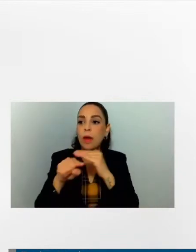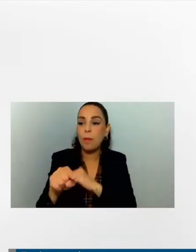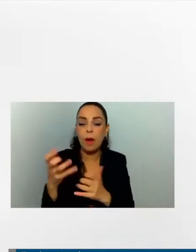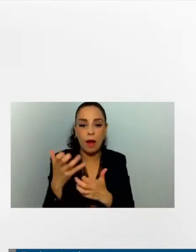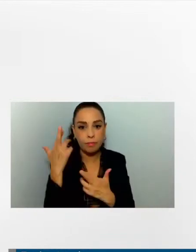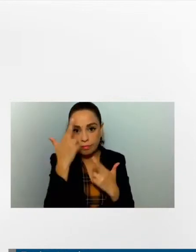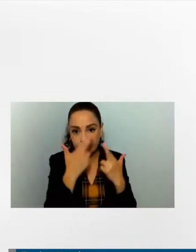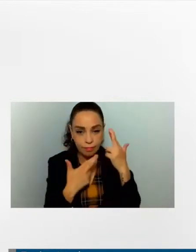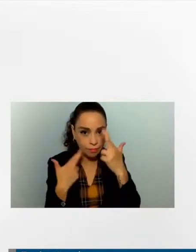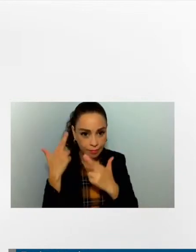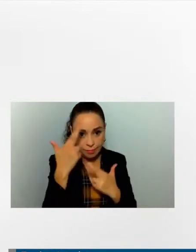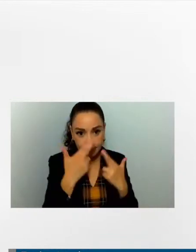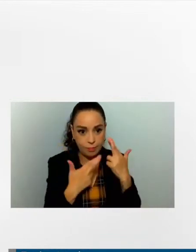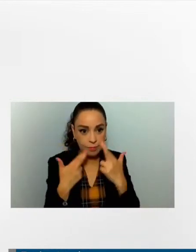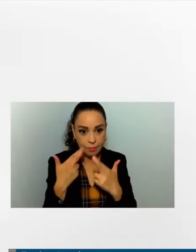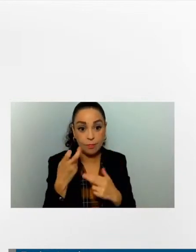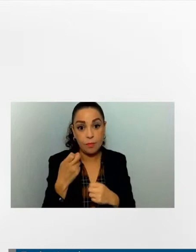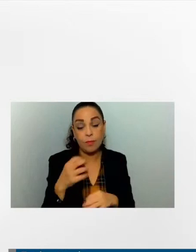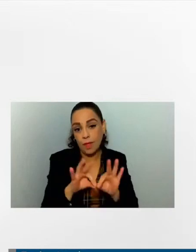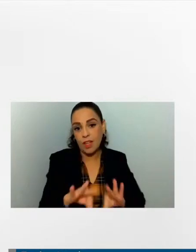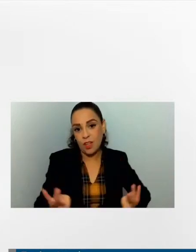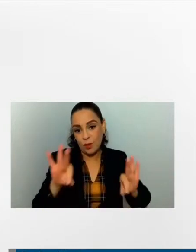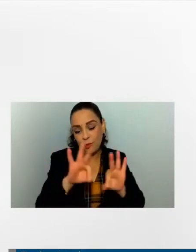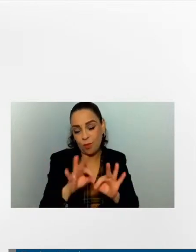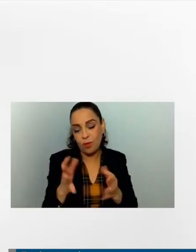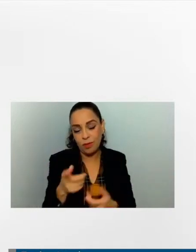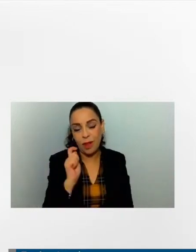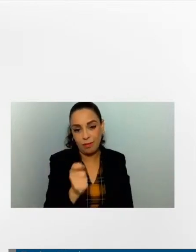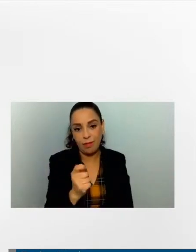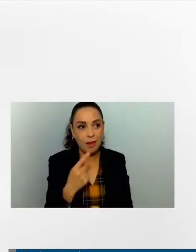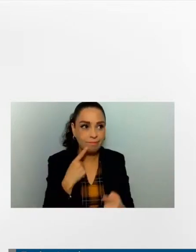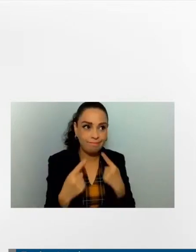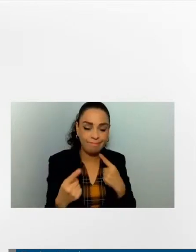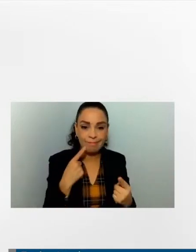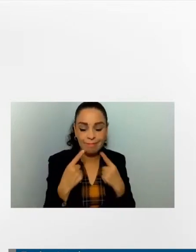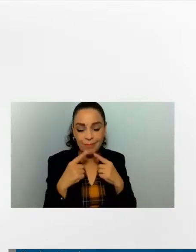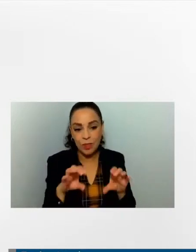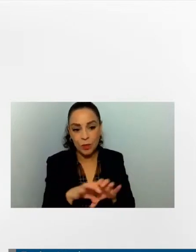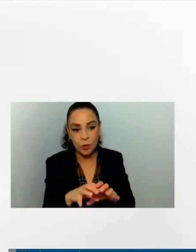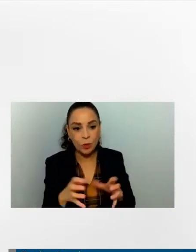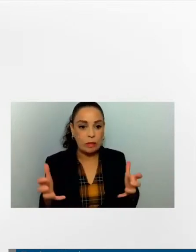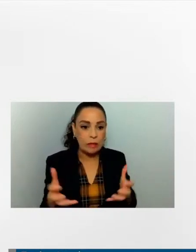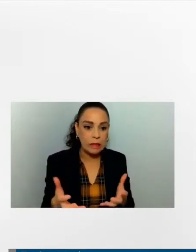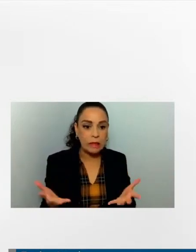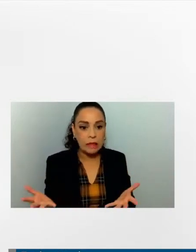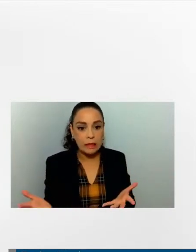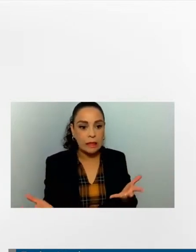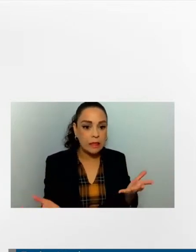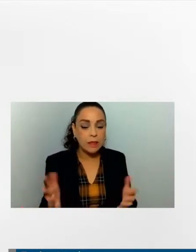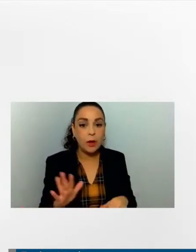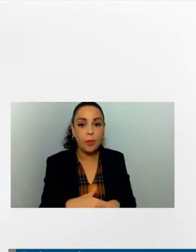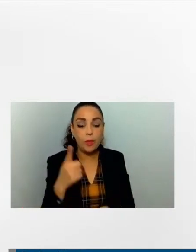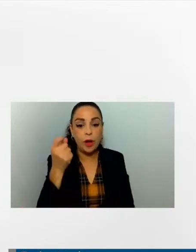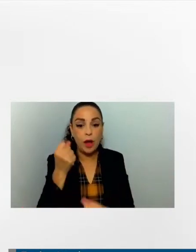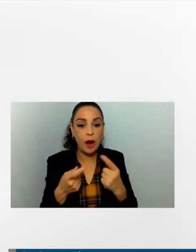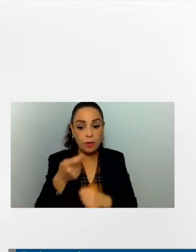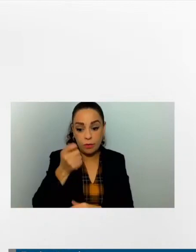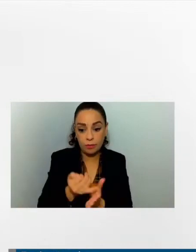discusión importante, ¿no? Que por ahí, pues eso, hay sentencias que se votaron